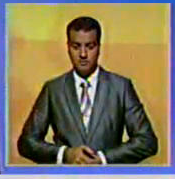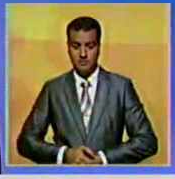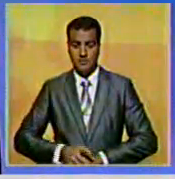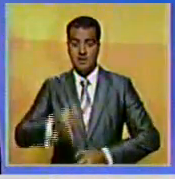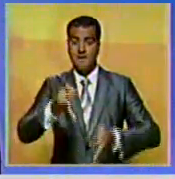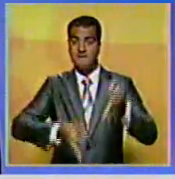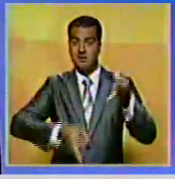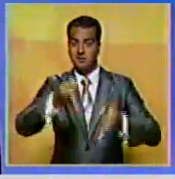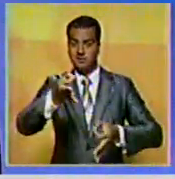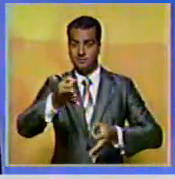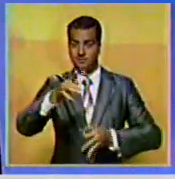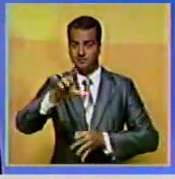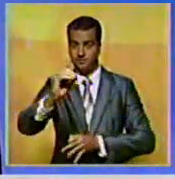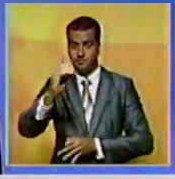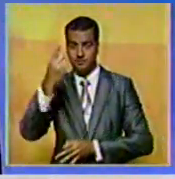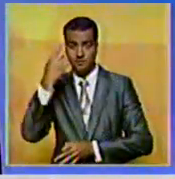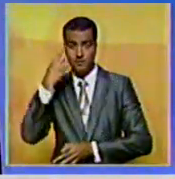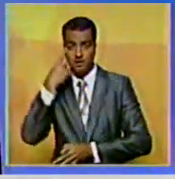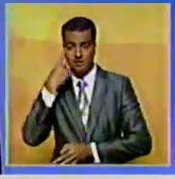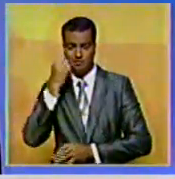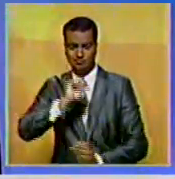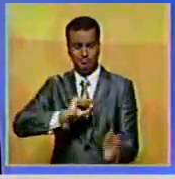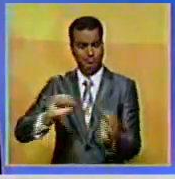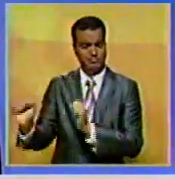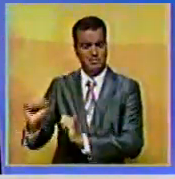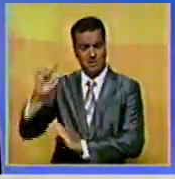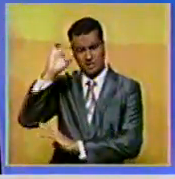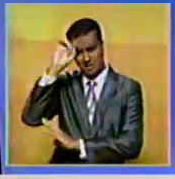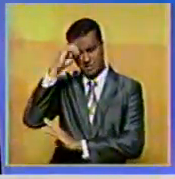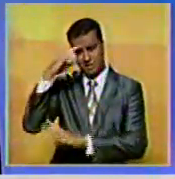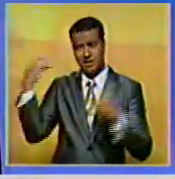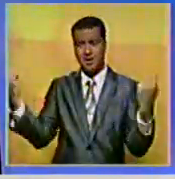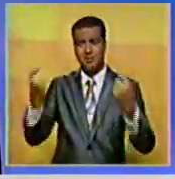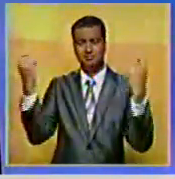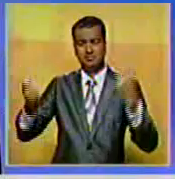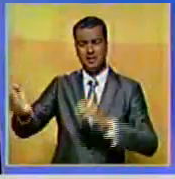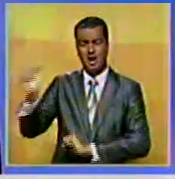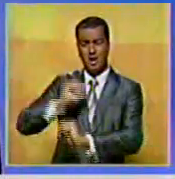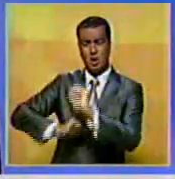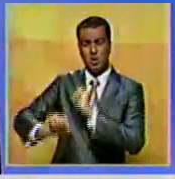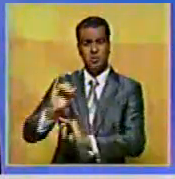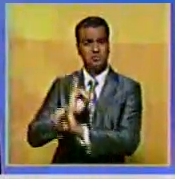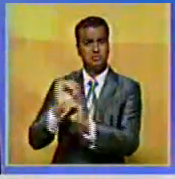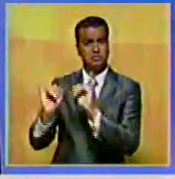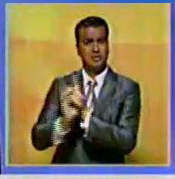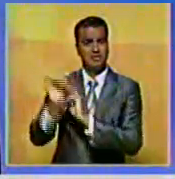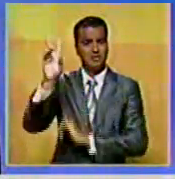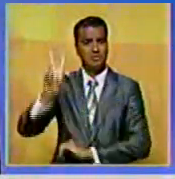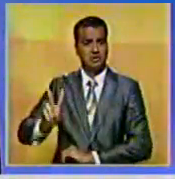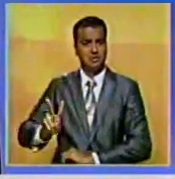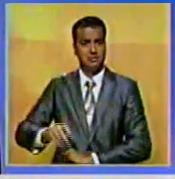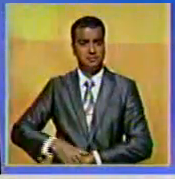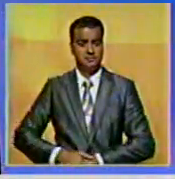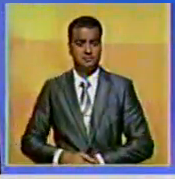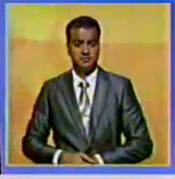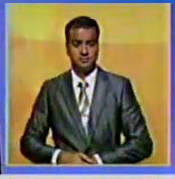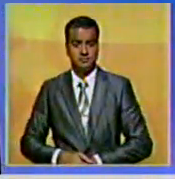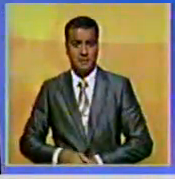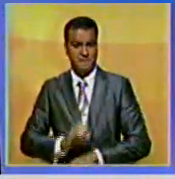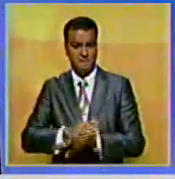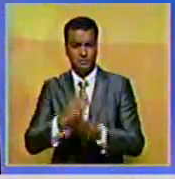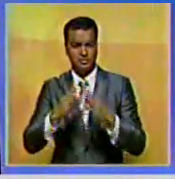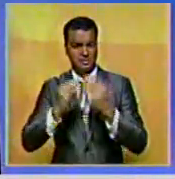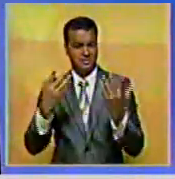La fiscal general de la República, Luisa Ortega Díaz, rechaza lo que considera una campaña de descrédito internacional contra el Estado venezolano, producto de los